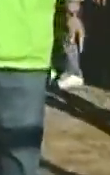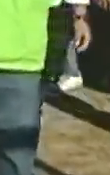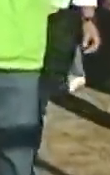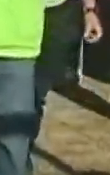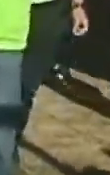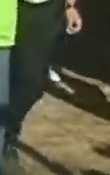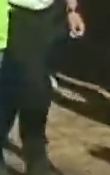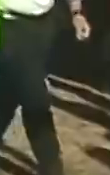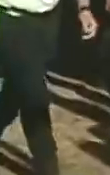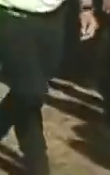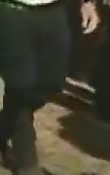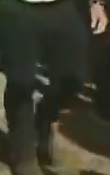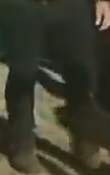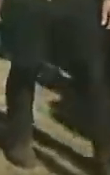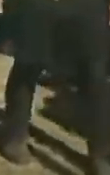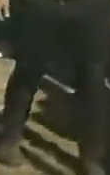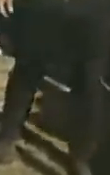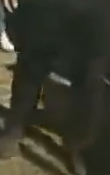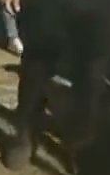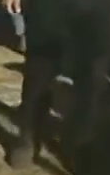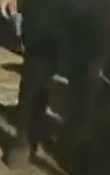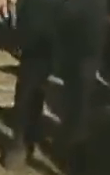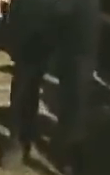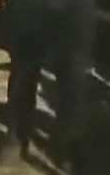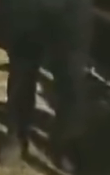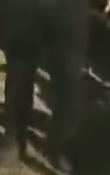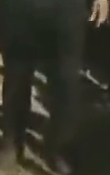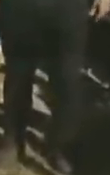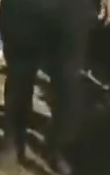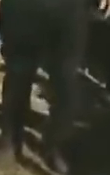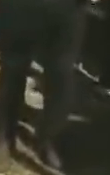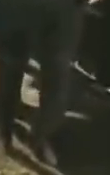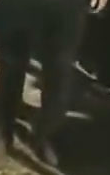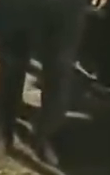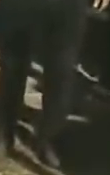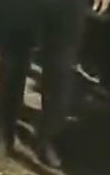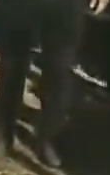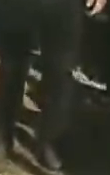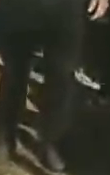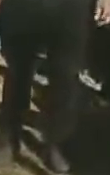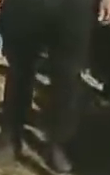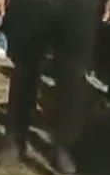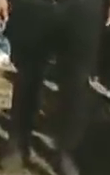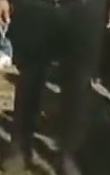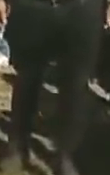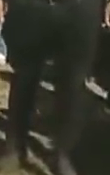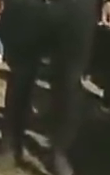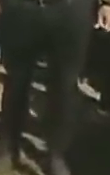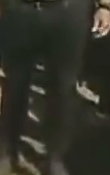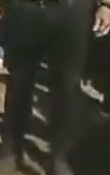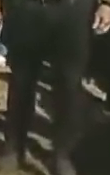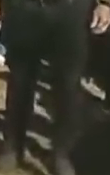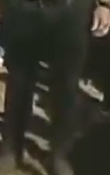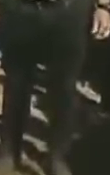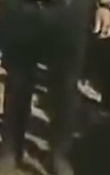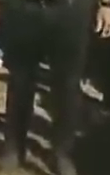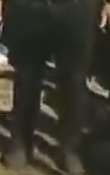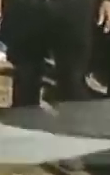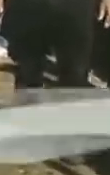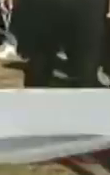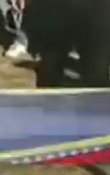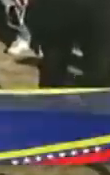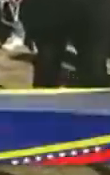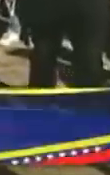toda la cadena productiva, el encadenamiento productivo completo, que es lo que se hace en la ganadería caprina y mostrando